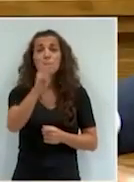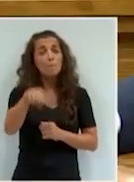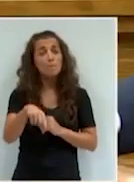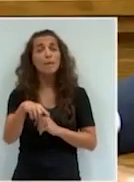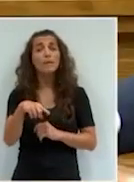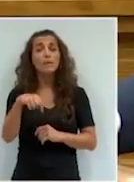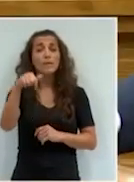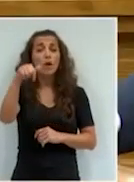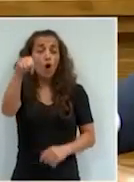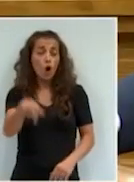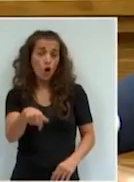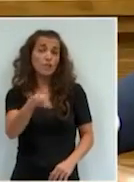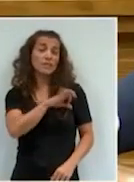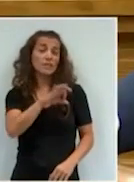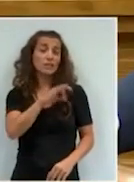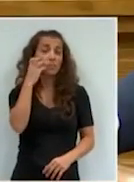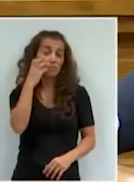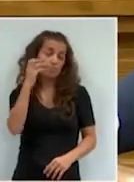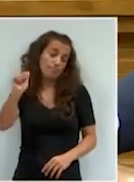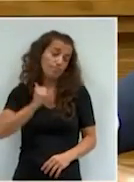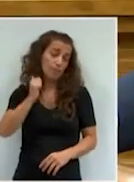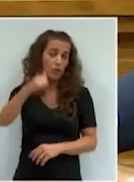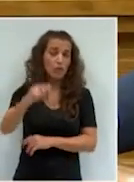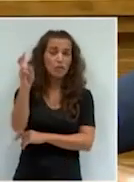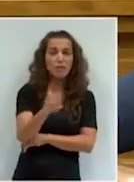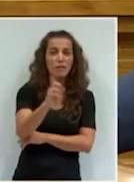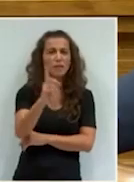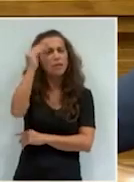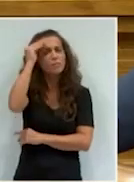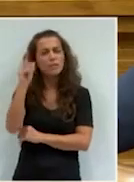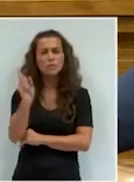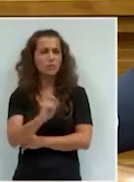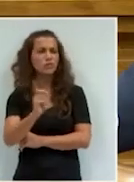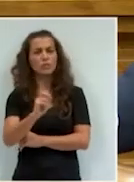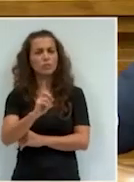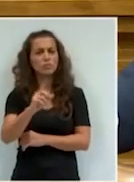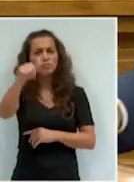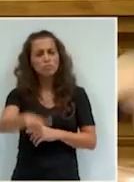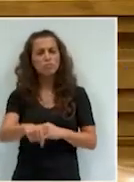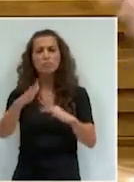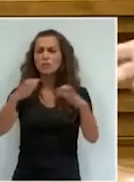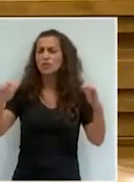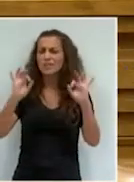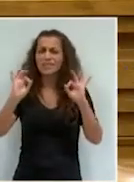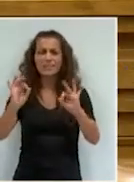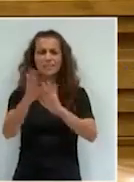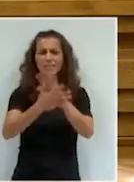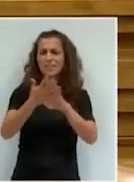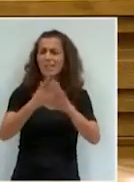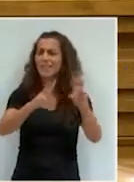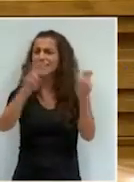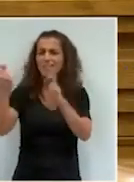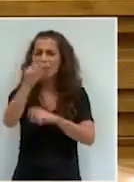ha destacado que hay una pregunta para la que los Castellanos manchegos necesitan una respuesta Clara y es que prioriza page si a España o a